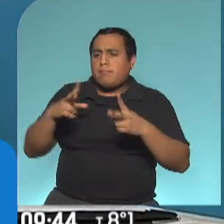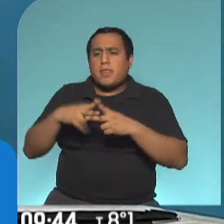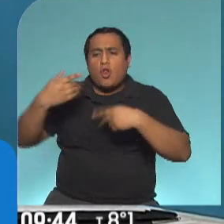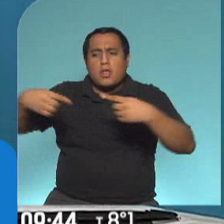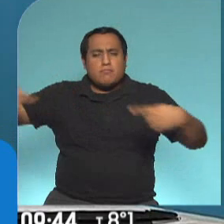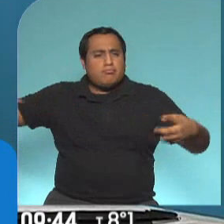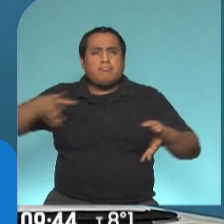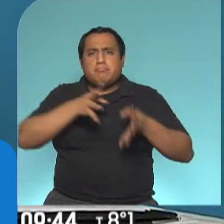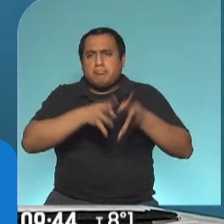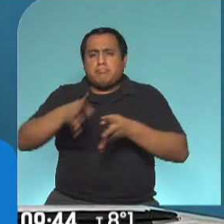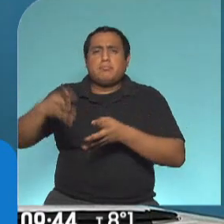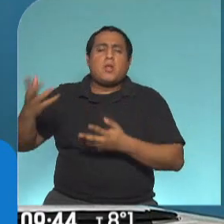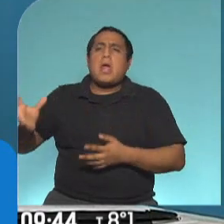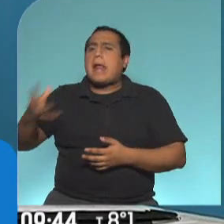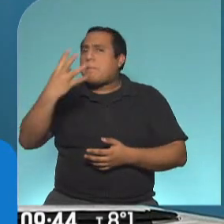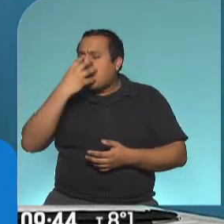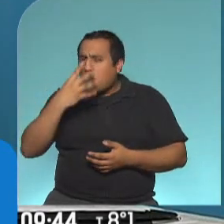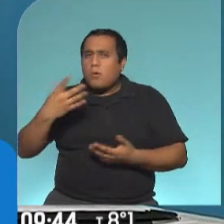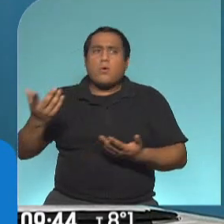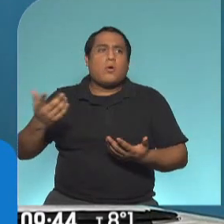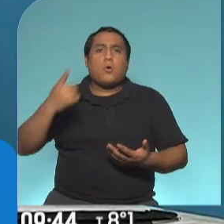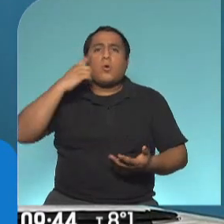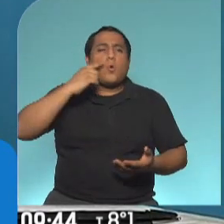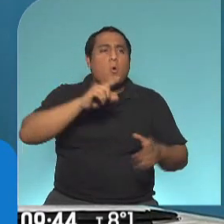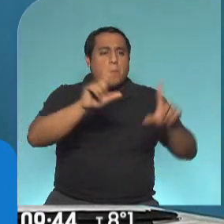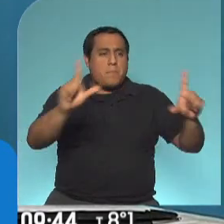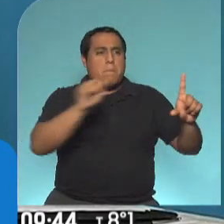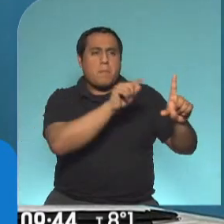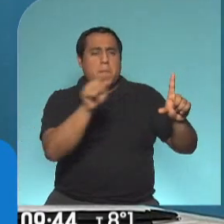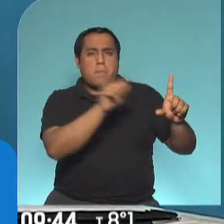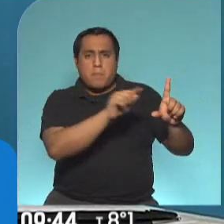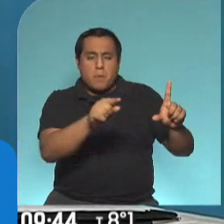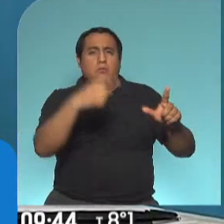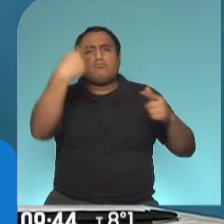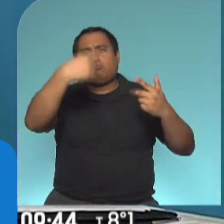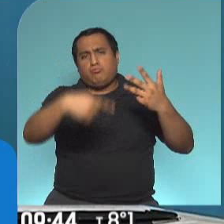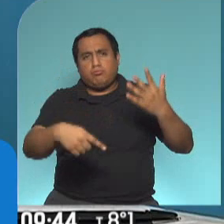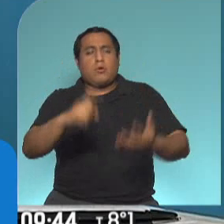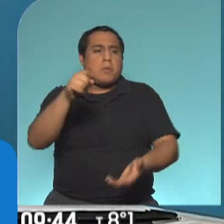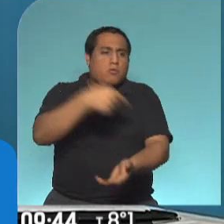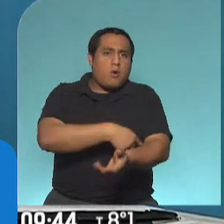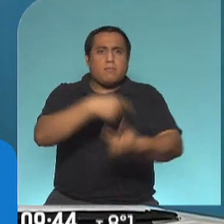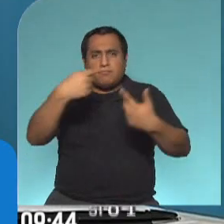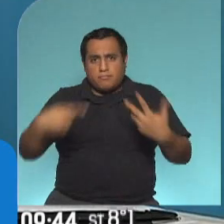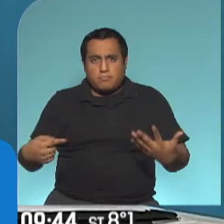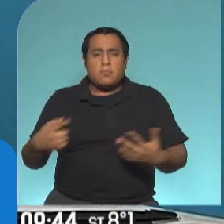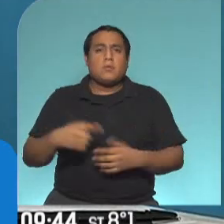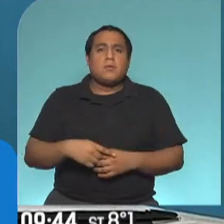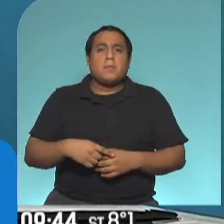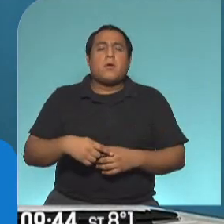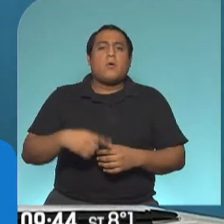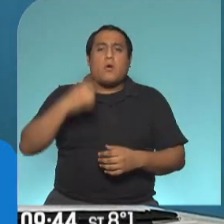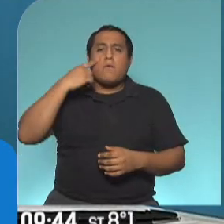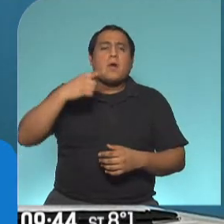especializado incluyendo respiradores monitores multiparamétricos bombas de infusión